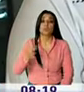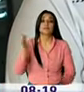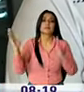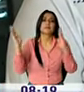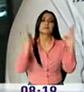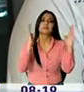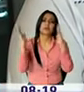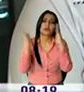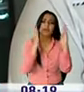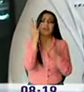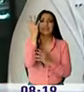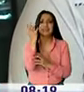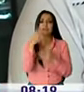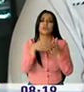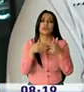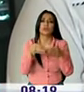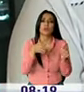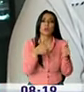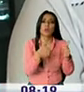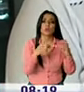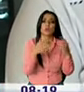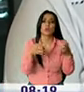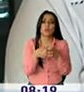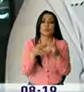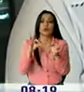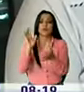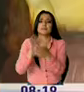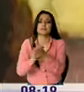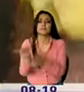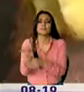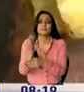a $15 en habitaciones grupales y matrimoniales en 40.